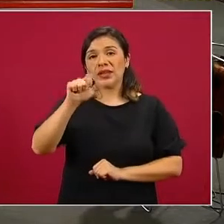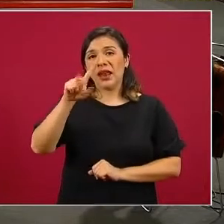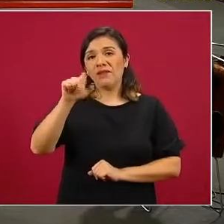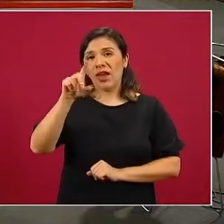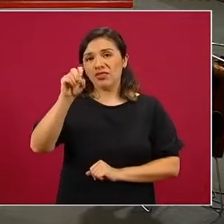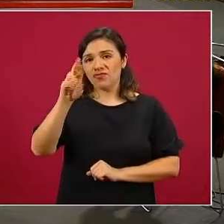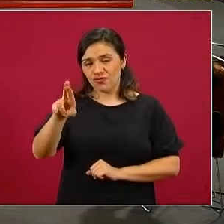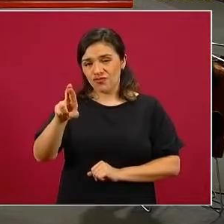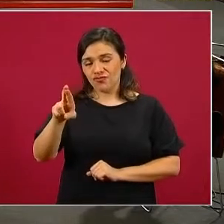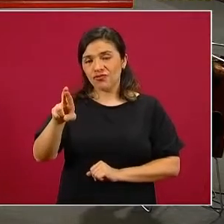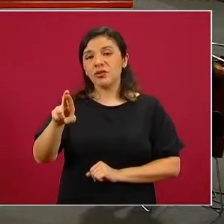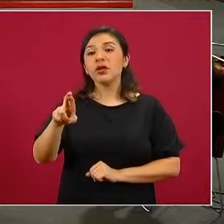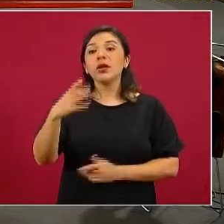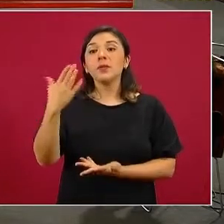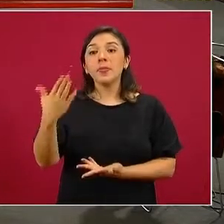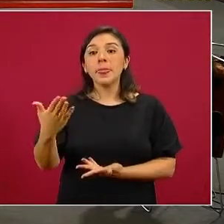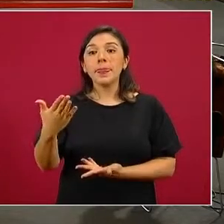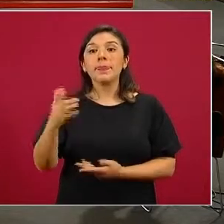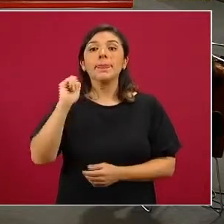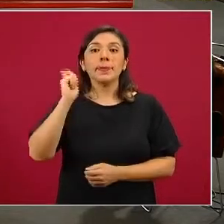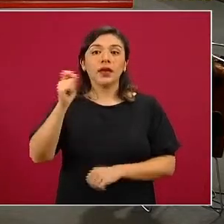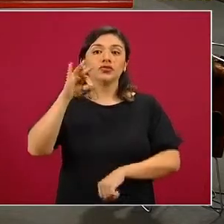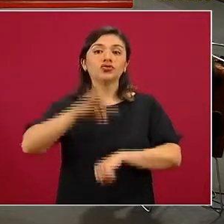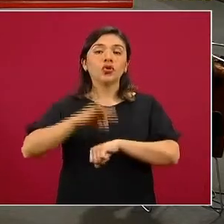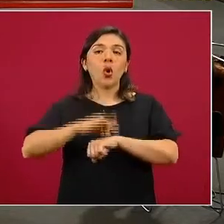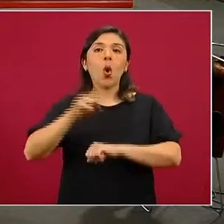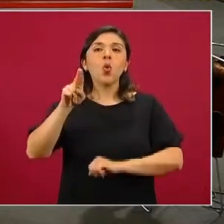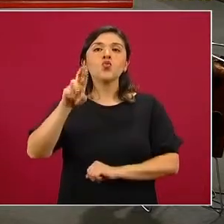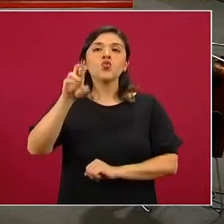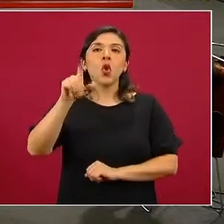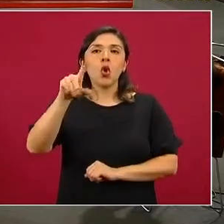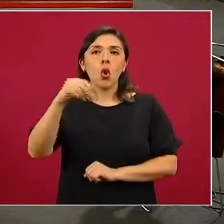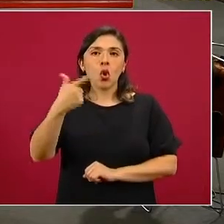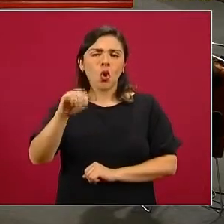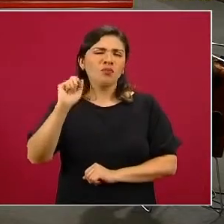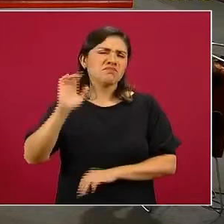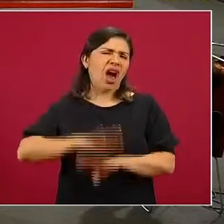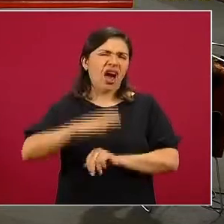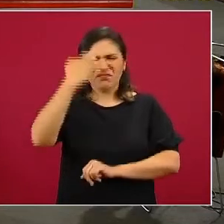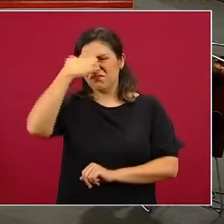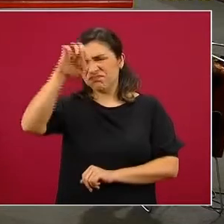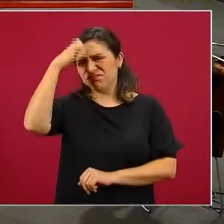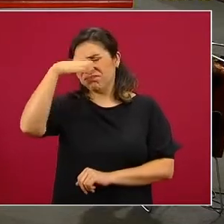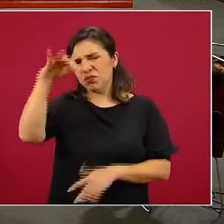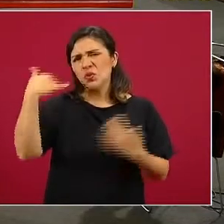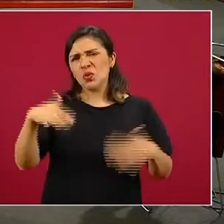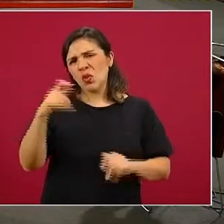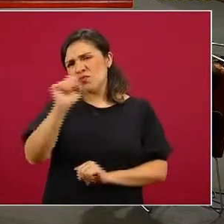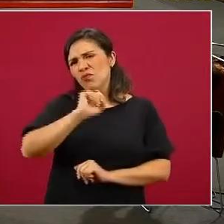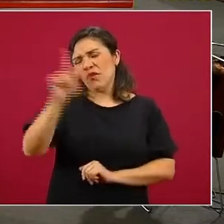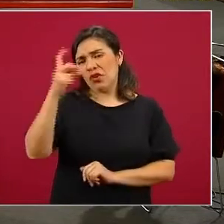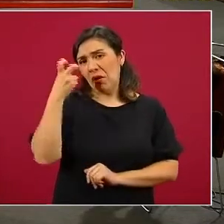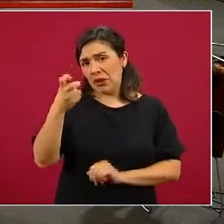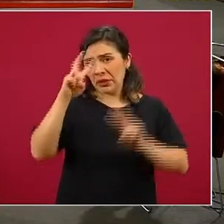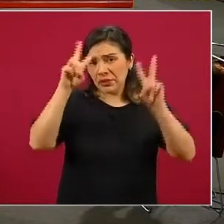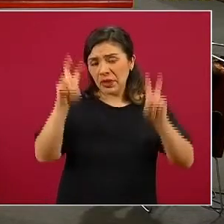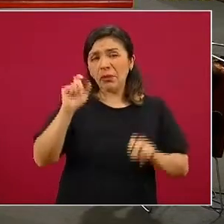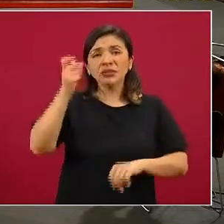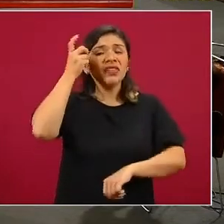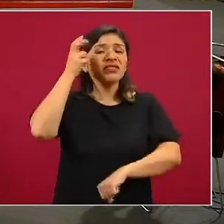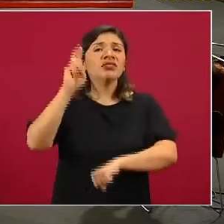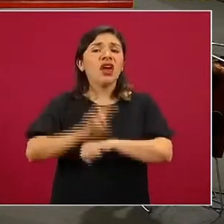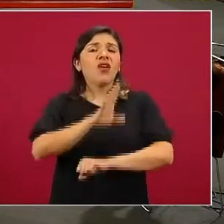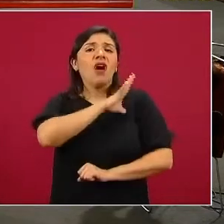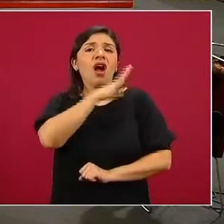Aburto Morales, urólogo, transplantólogo, experto, ampliamente experto en esta materia y director